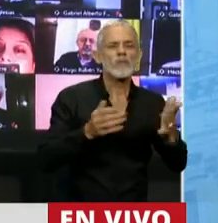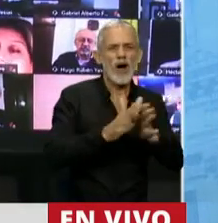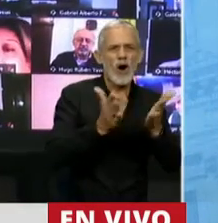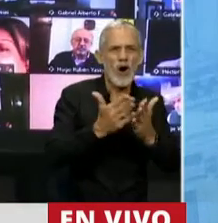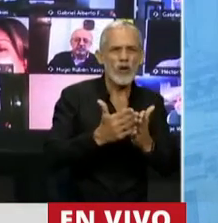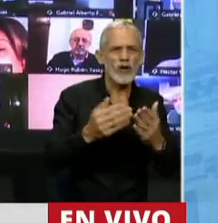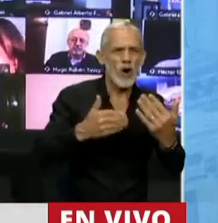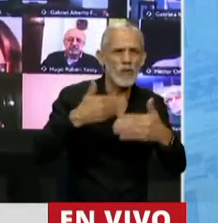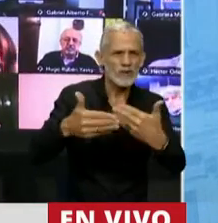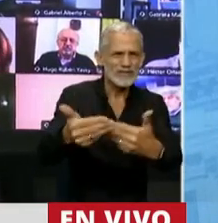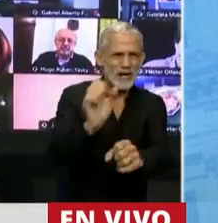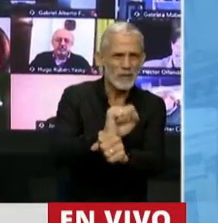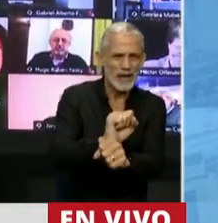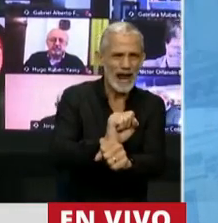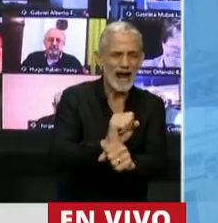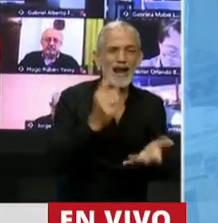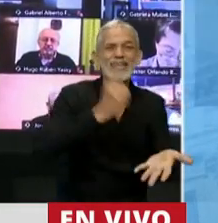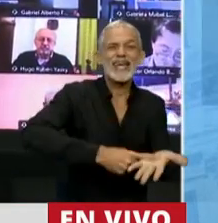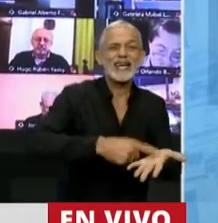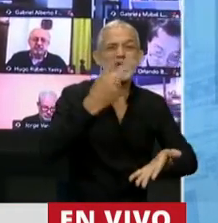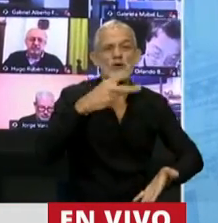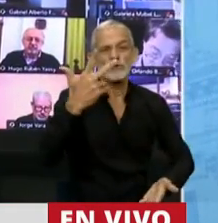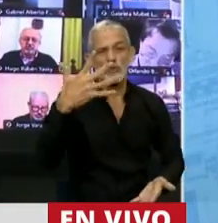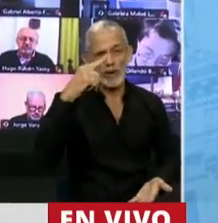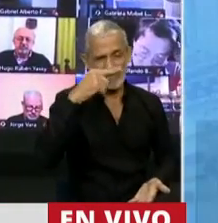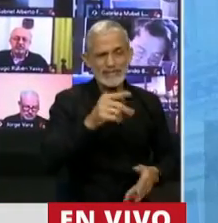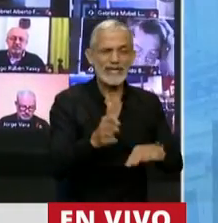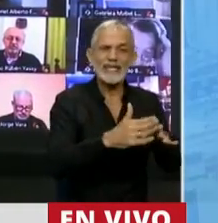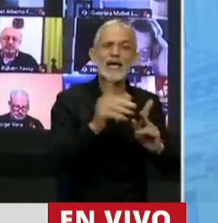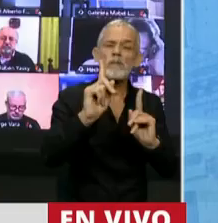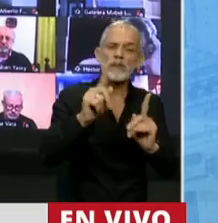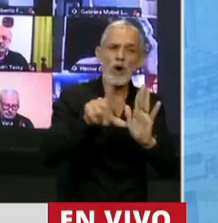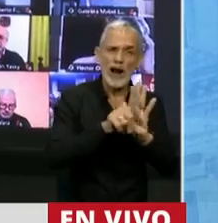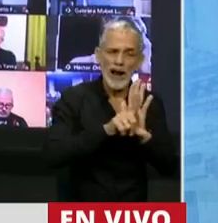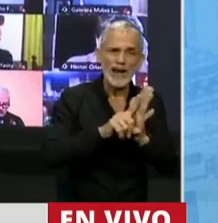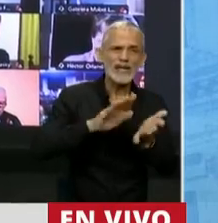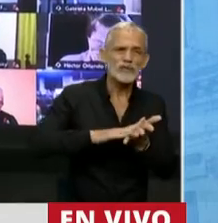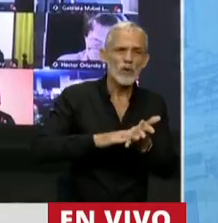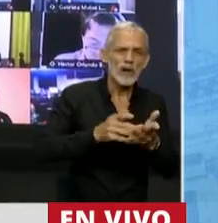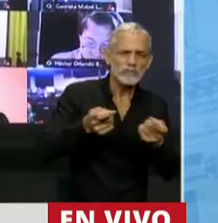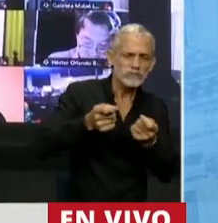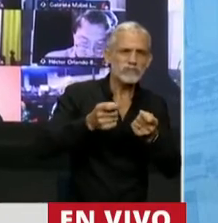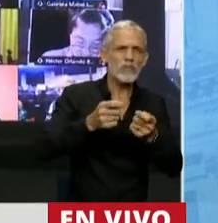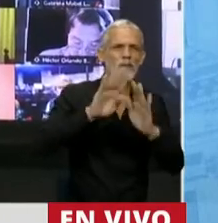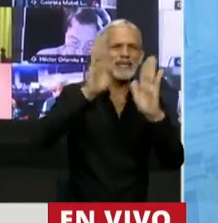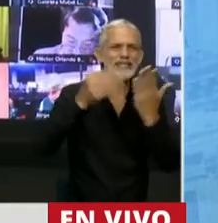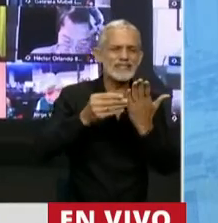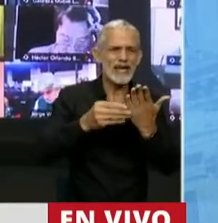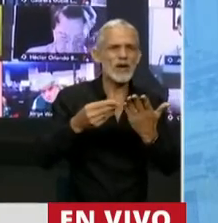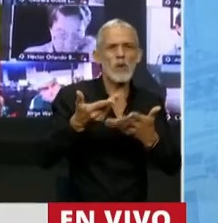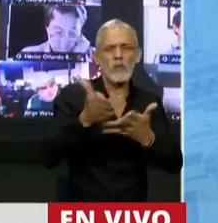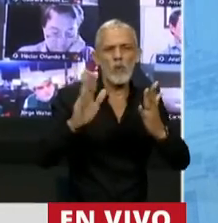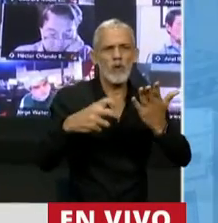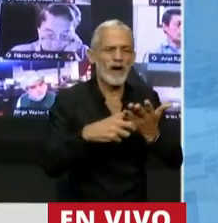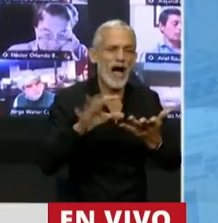a través del 257, lo mismo se hizo con la ley que regulaba el Ministerio Público Fiscal o el